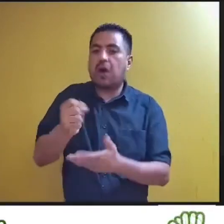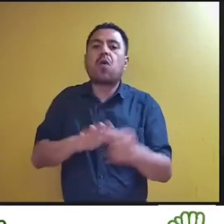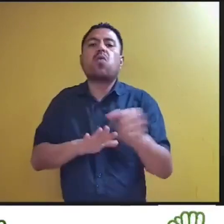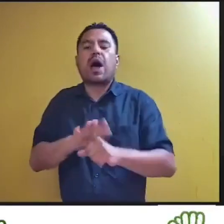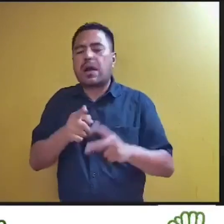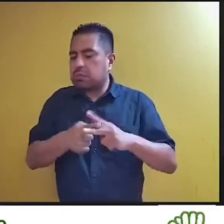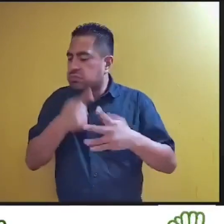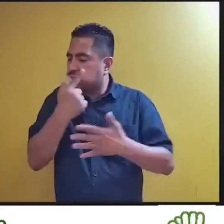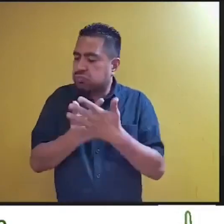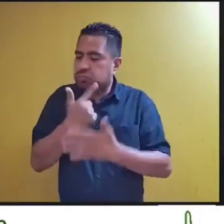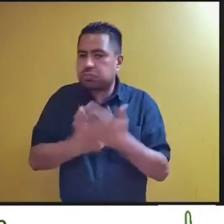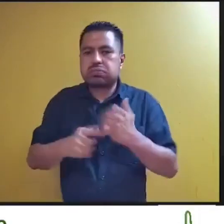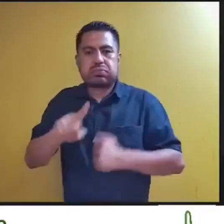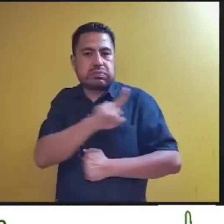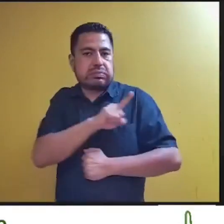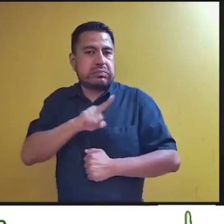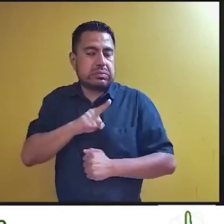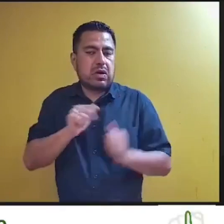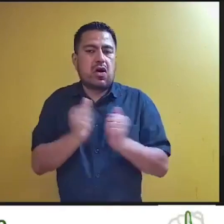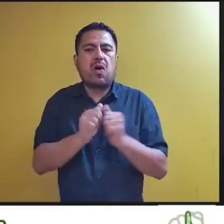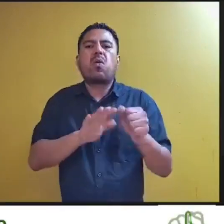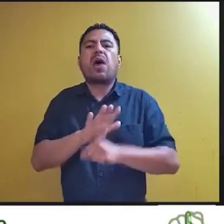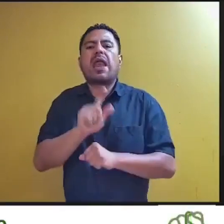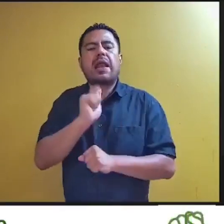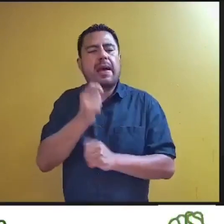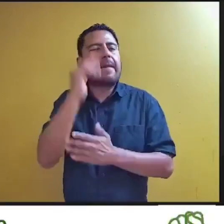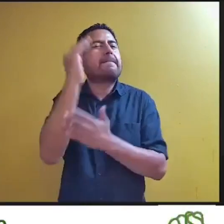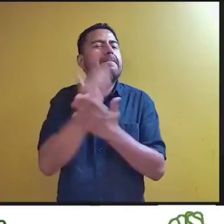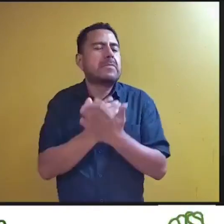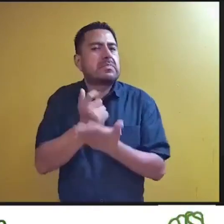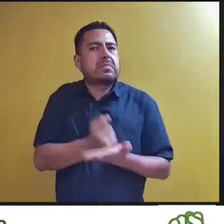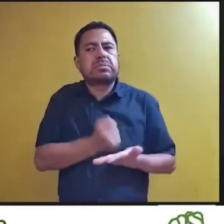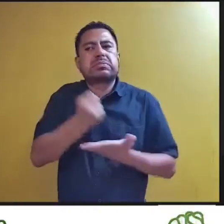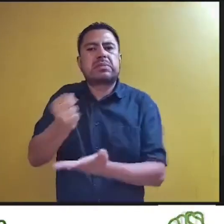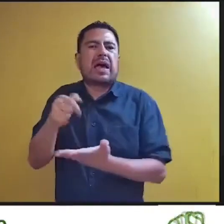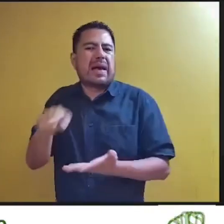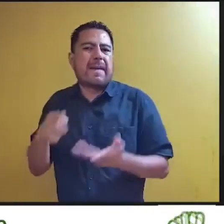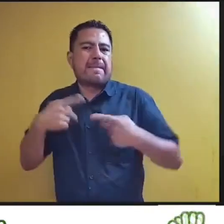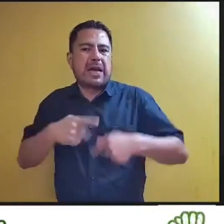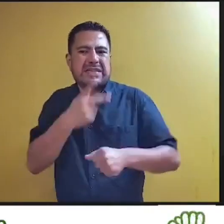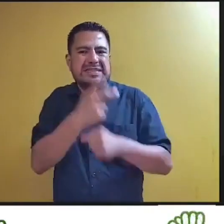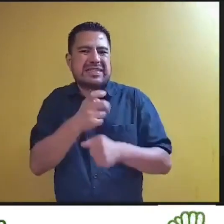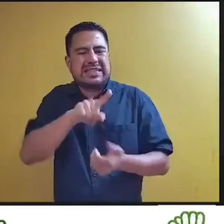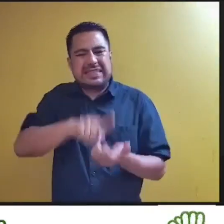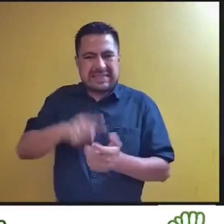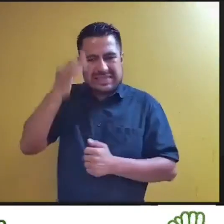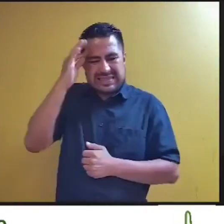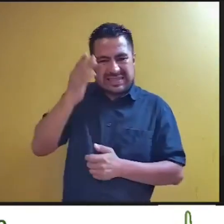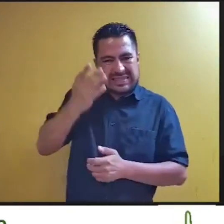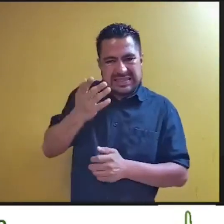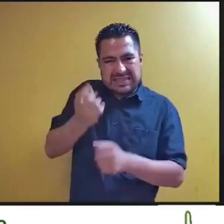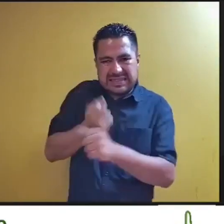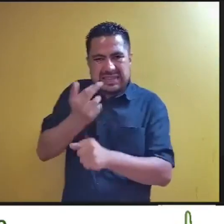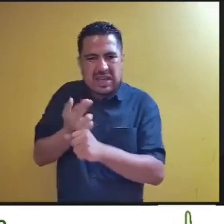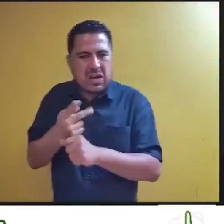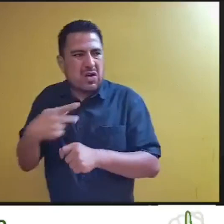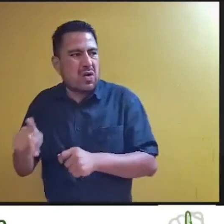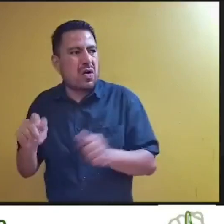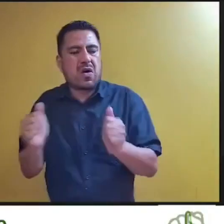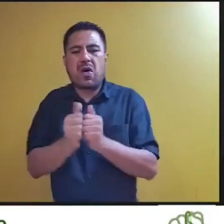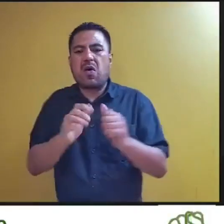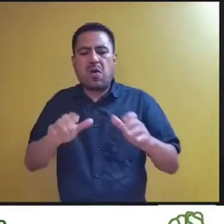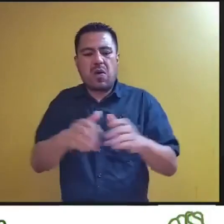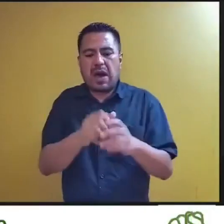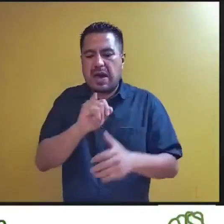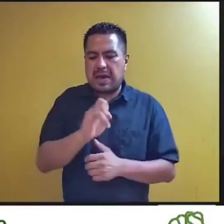cuantificación de la dieta deberá tomar en cuenta como referencia mínima el salario de la persona auxiliar que le fue asignada a la promovente como apoyo por parte del